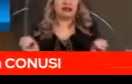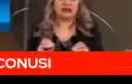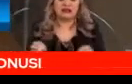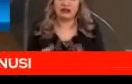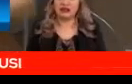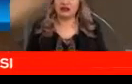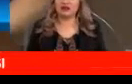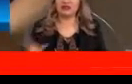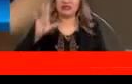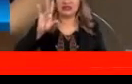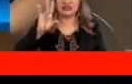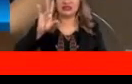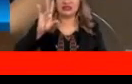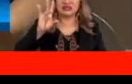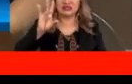7 magistraturas